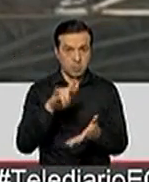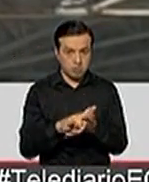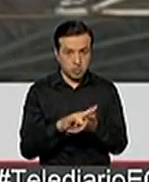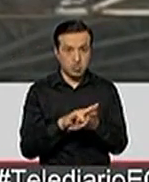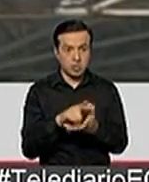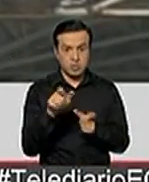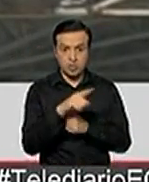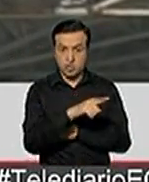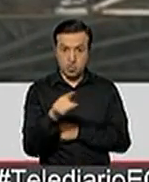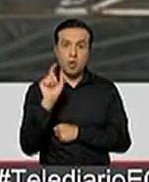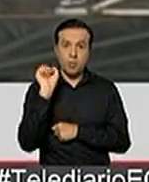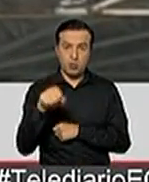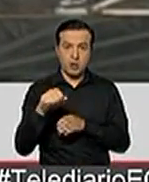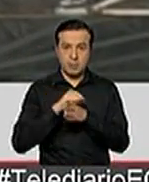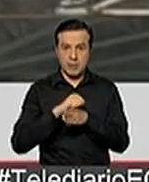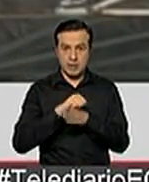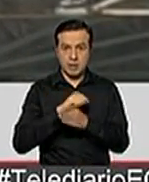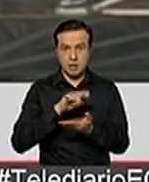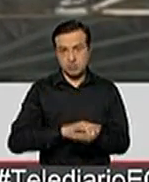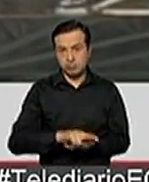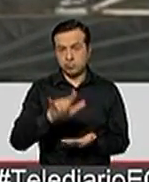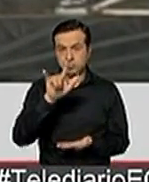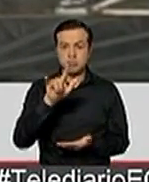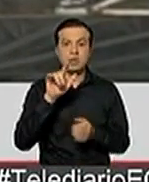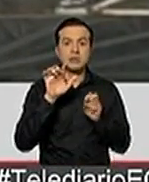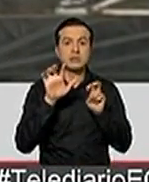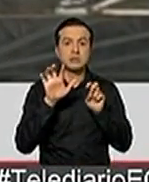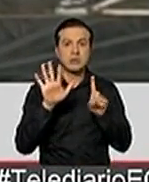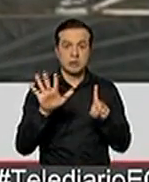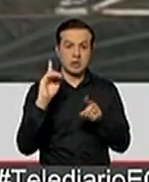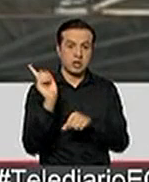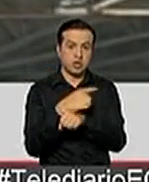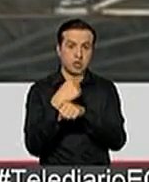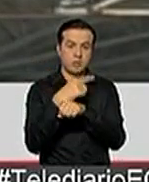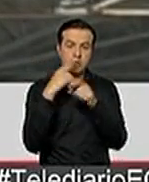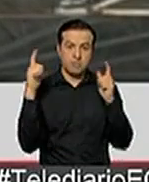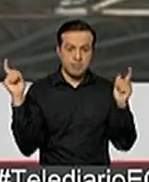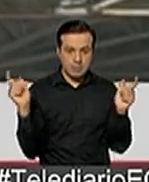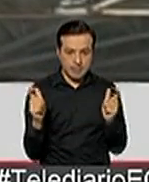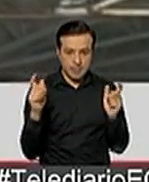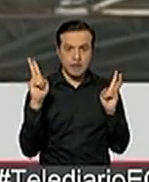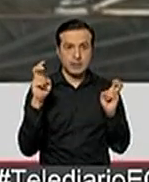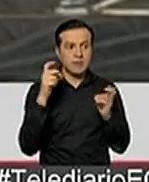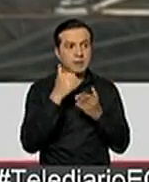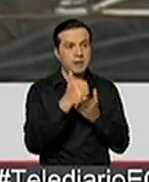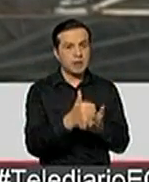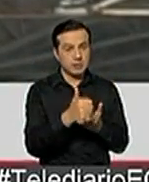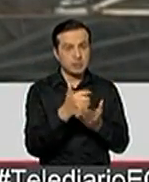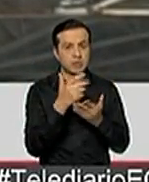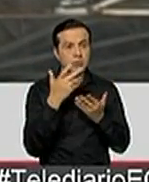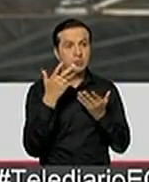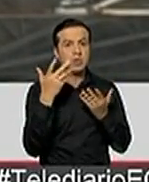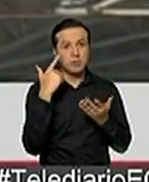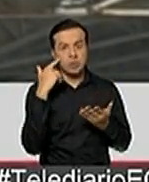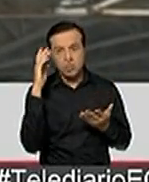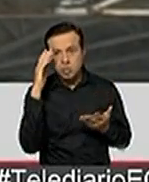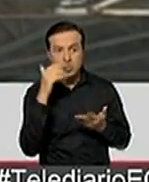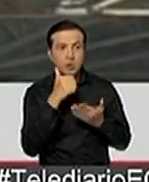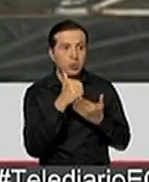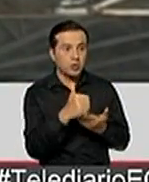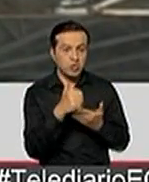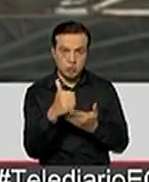los cadetes de la Escuela de Pilotos y la compra de 6 helicópteros medianos para las tareas de evacuación aeromédica y búsqueda y